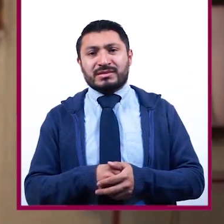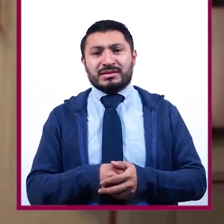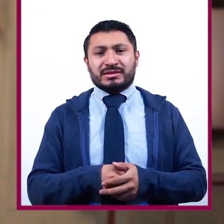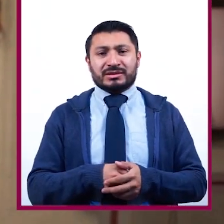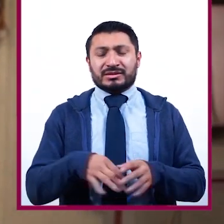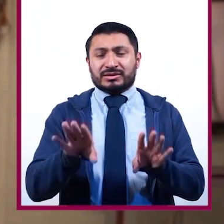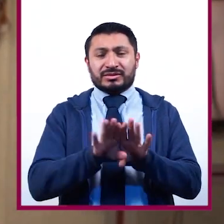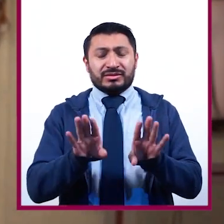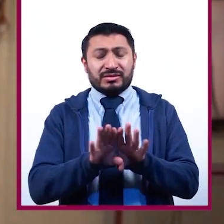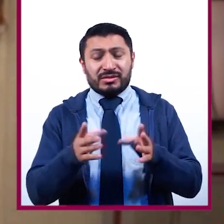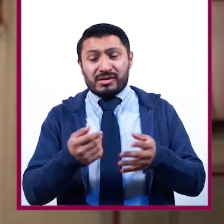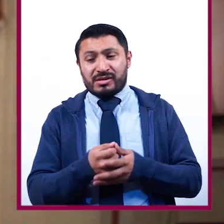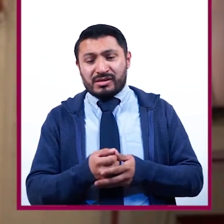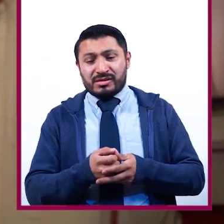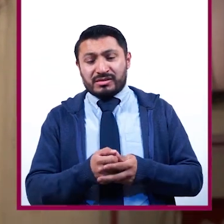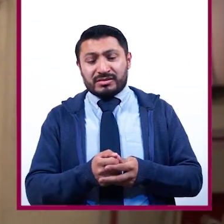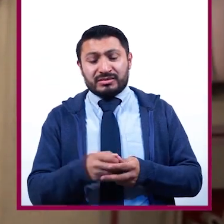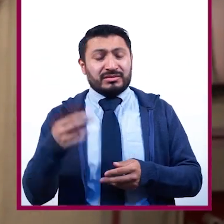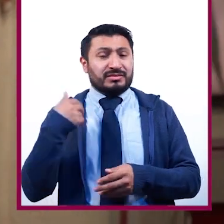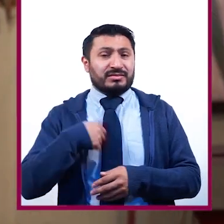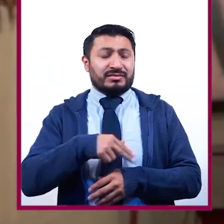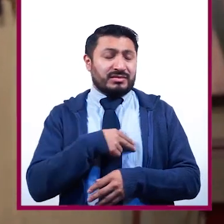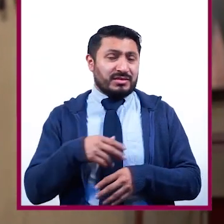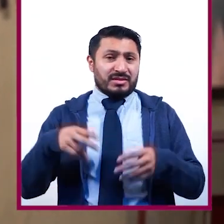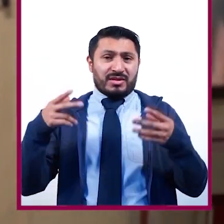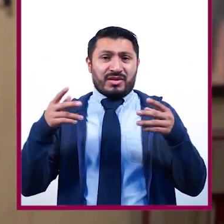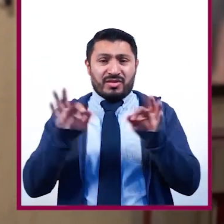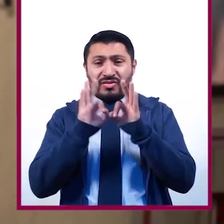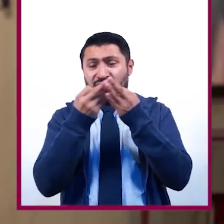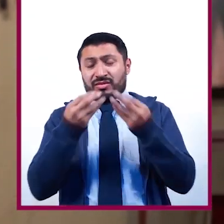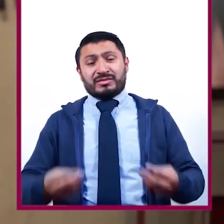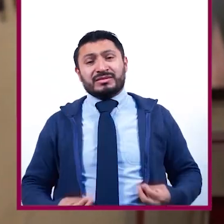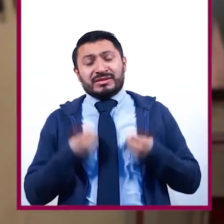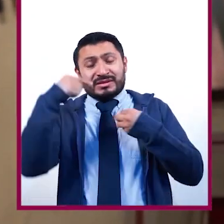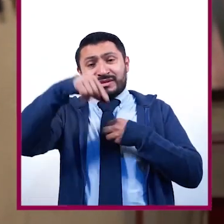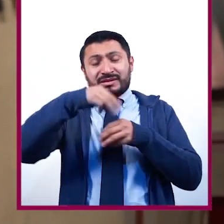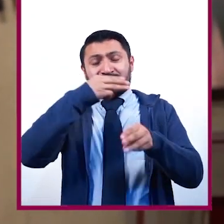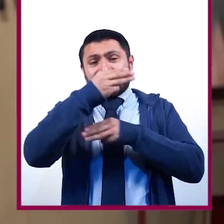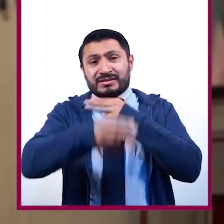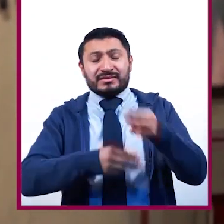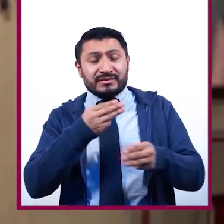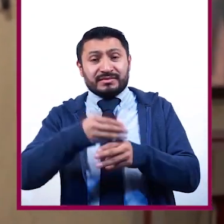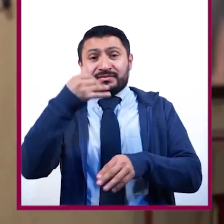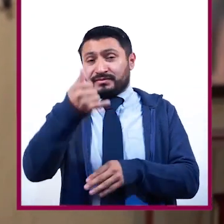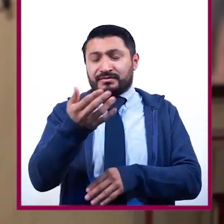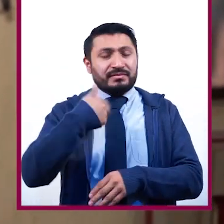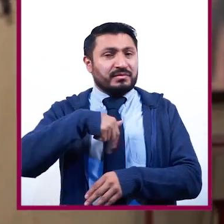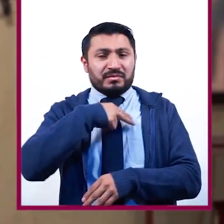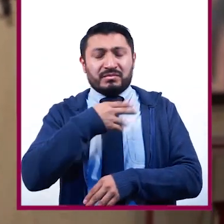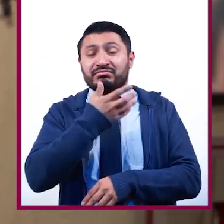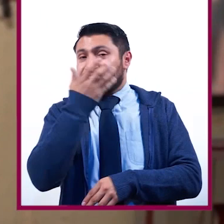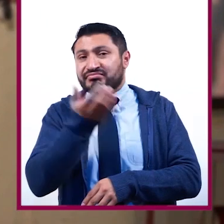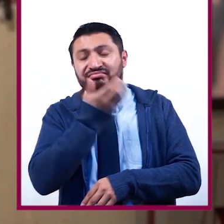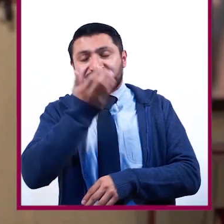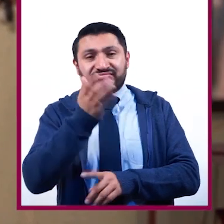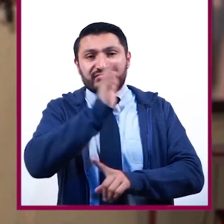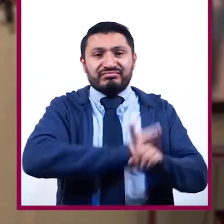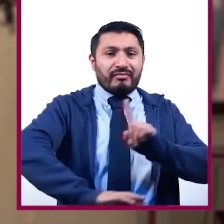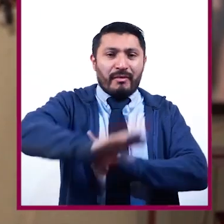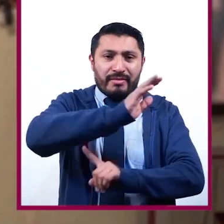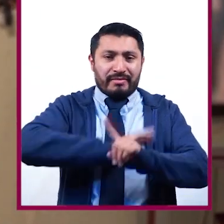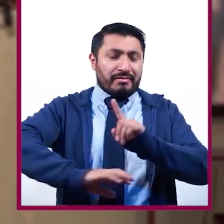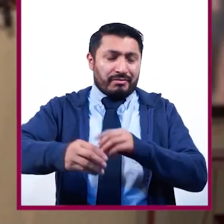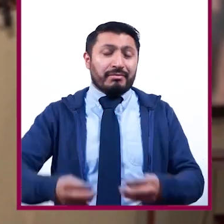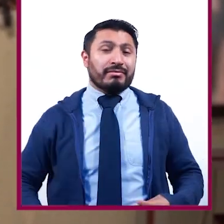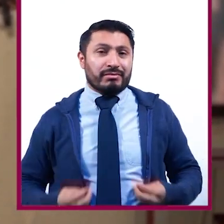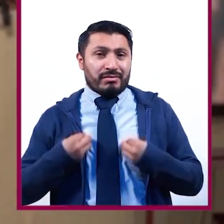circunscrito a que somos una especie más que está viviendo en este mundo y adaptándose pues al entorno en el que vive,